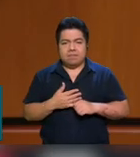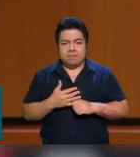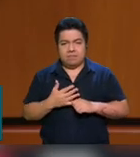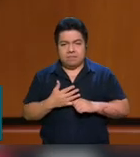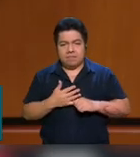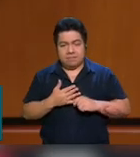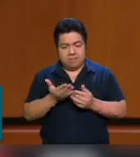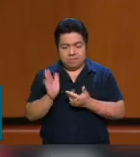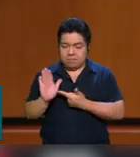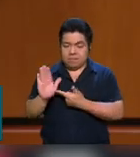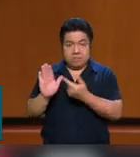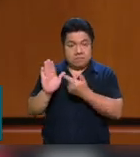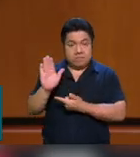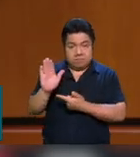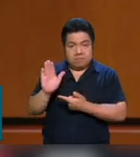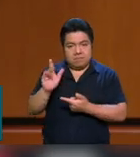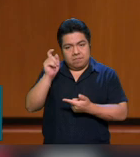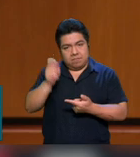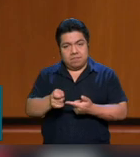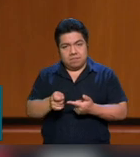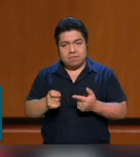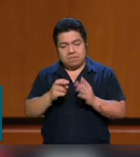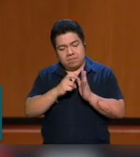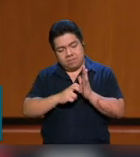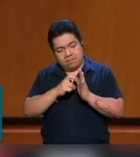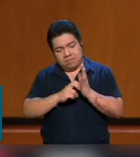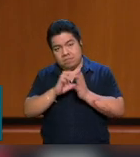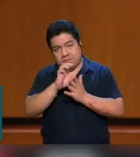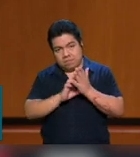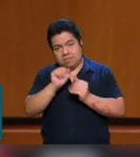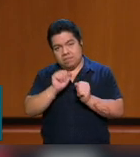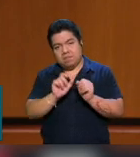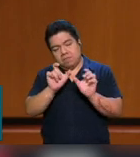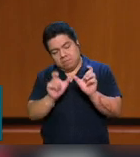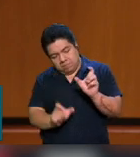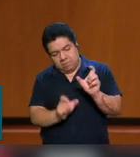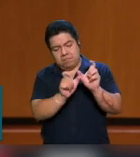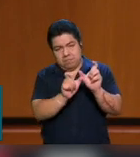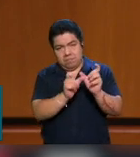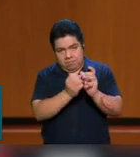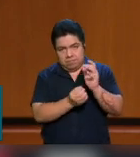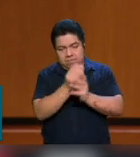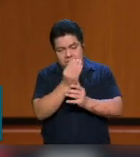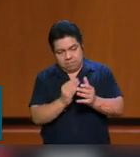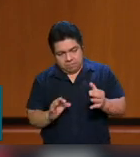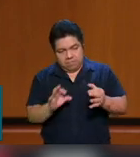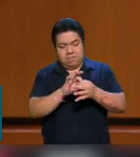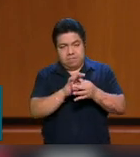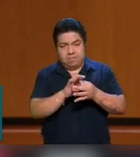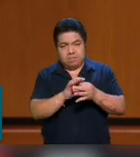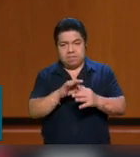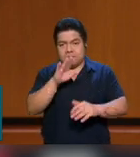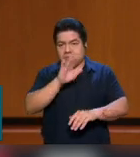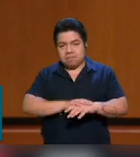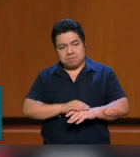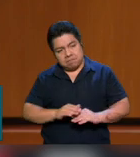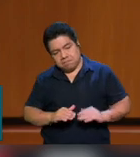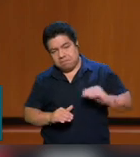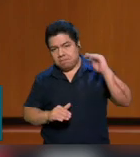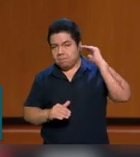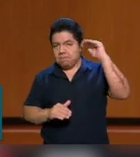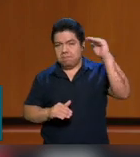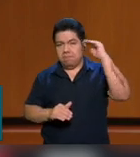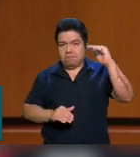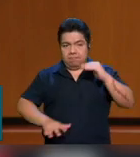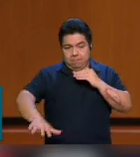Esta iniciativa hace constar que las reformas o adiciones a la Constitución General son la expresión más alta de la voluntad